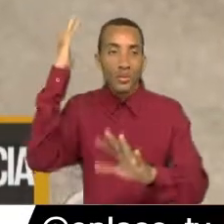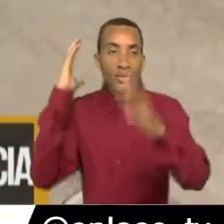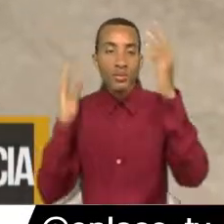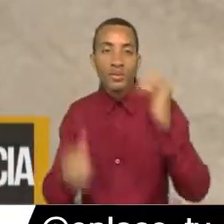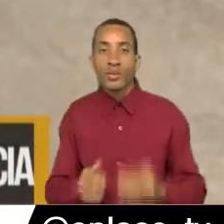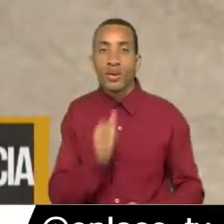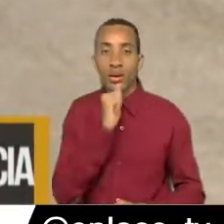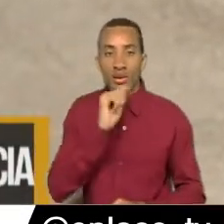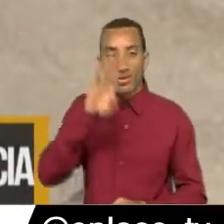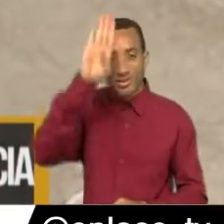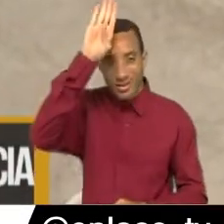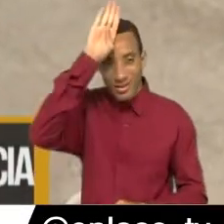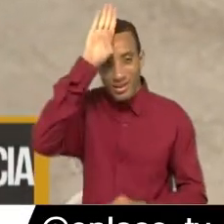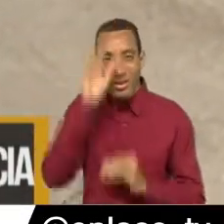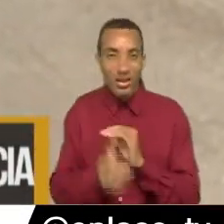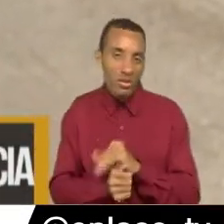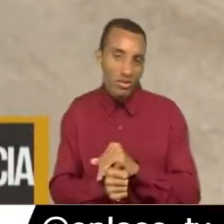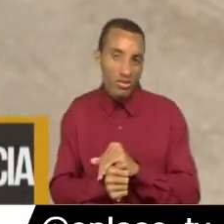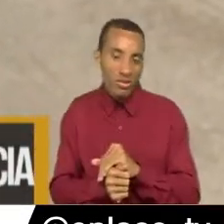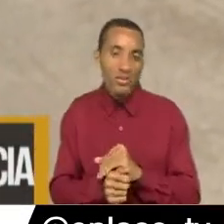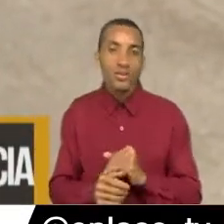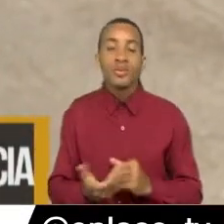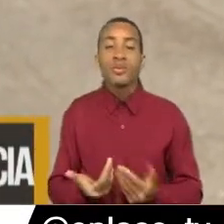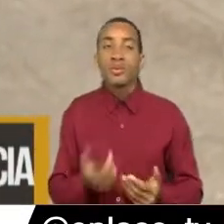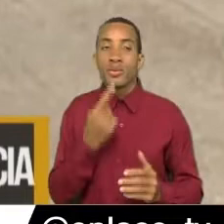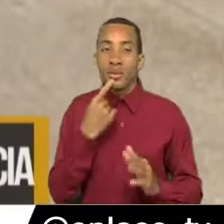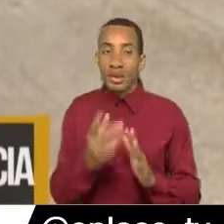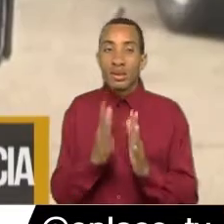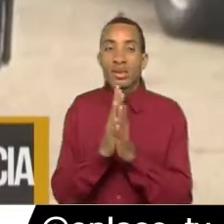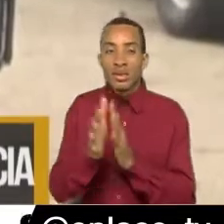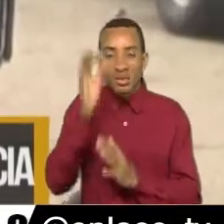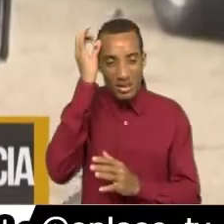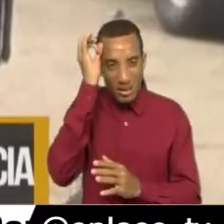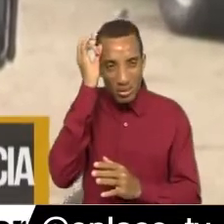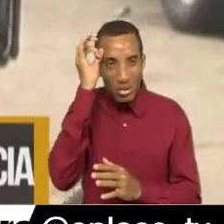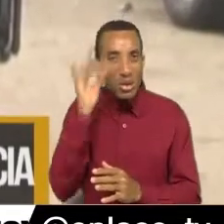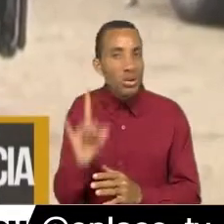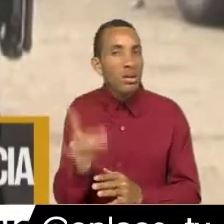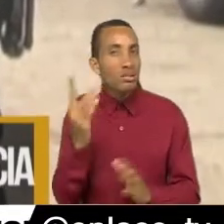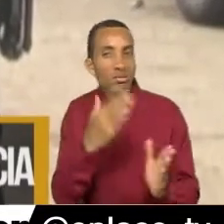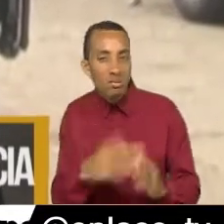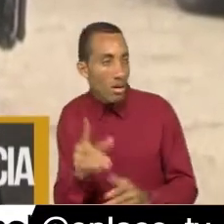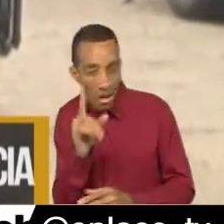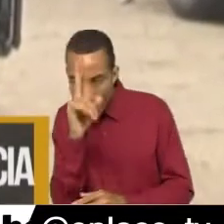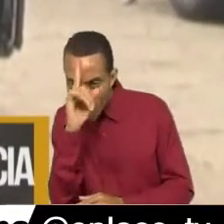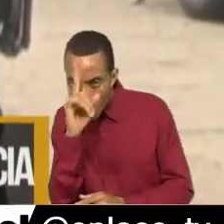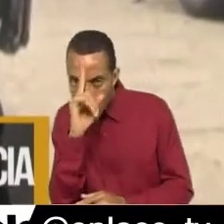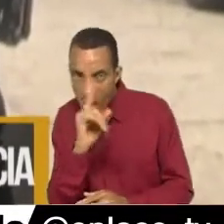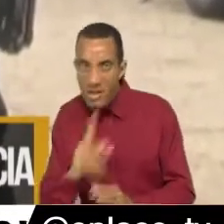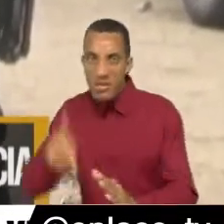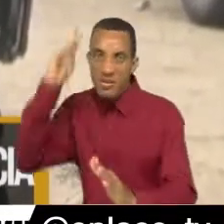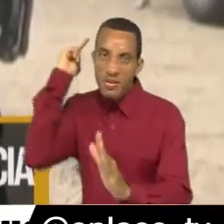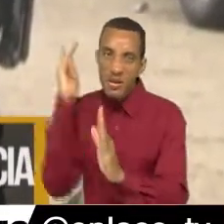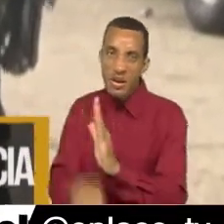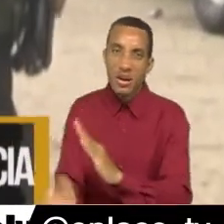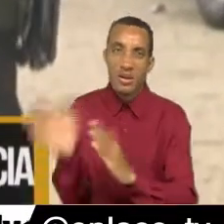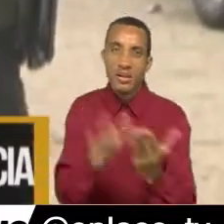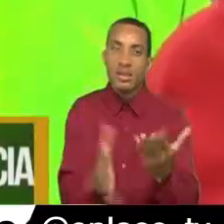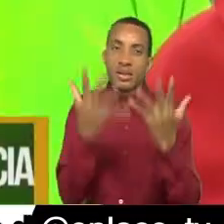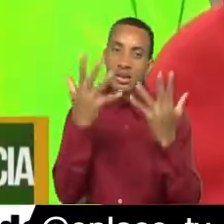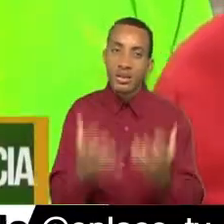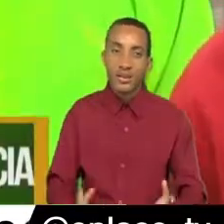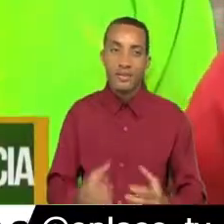las autoridades prendieron las alarmas frente a un posible plan pistola contra la fuerza pública por parte de grupos al margen de la